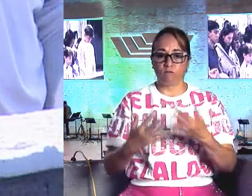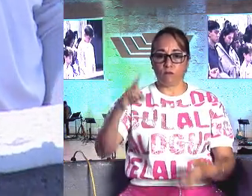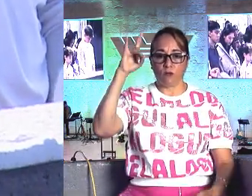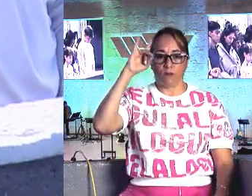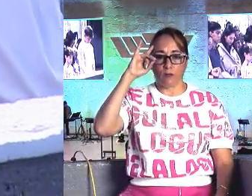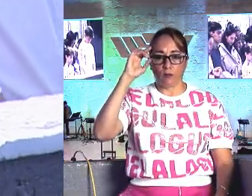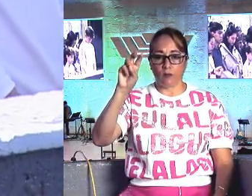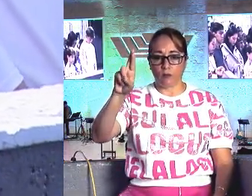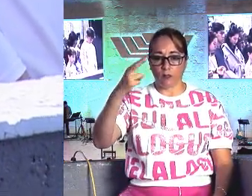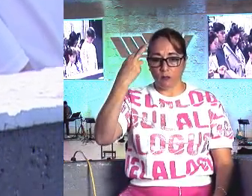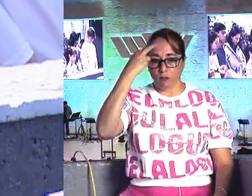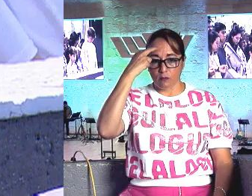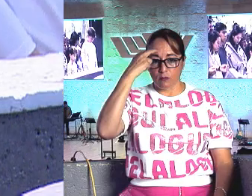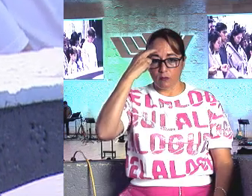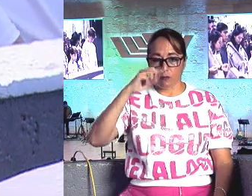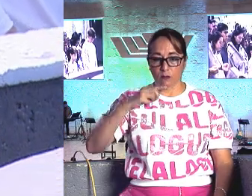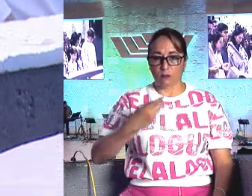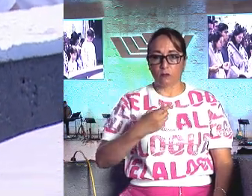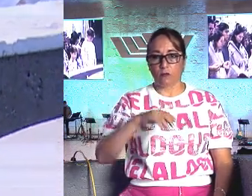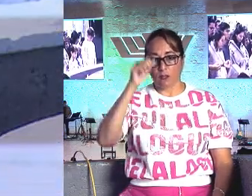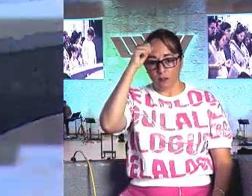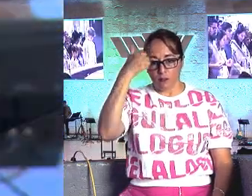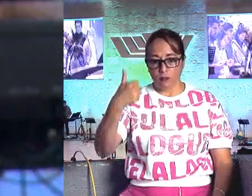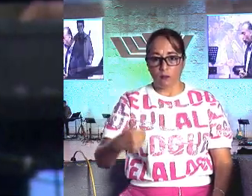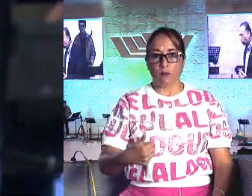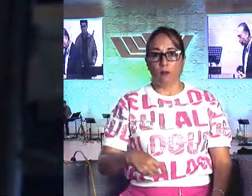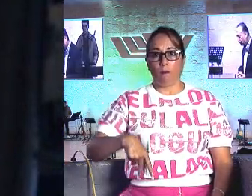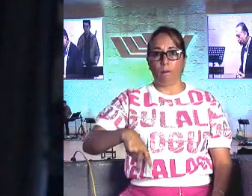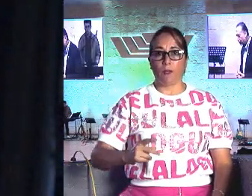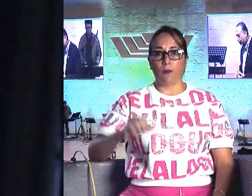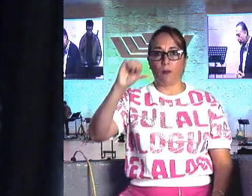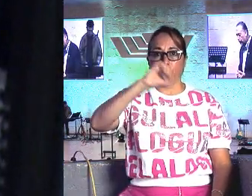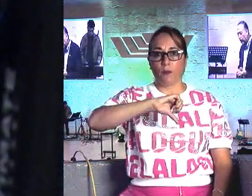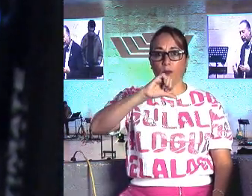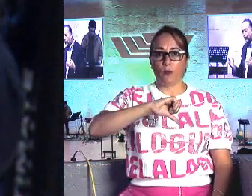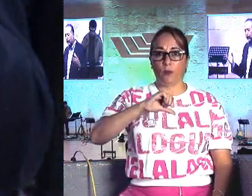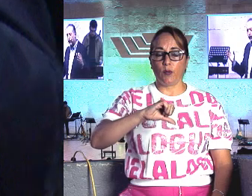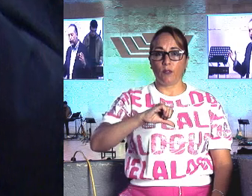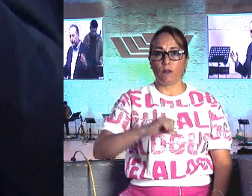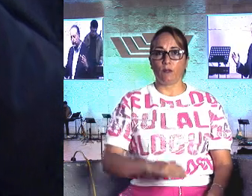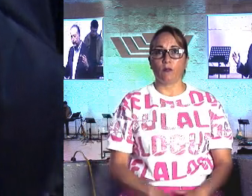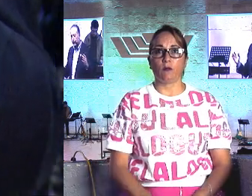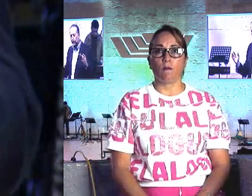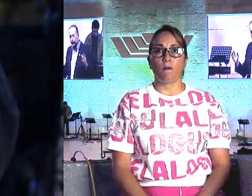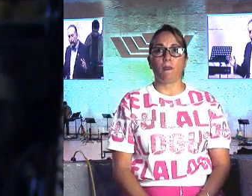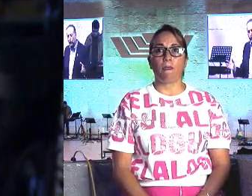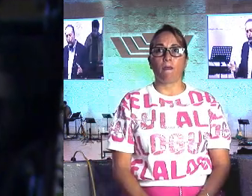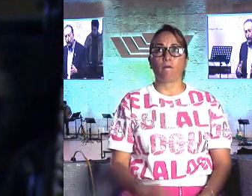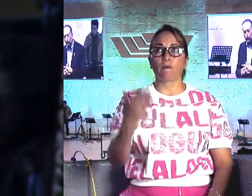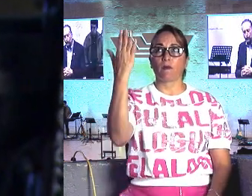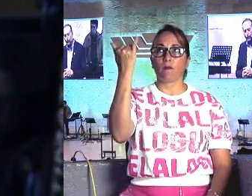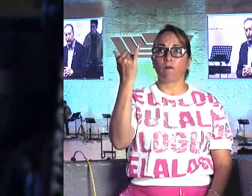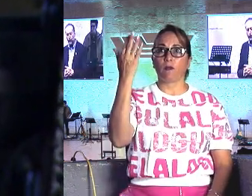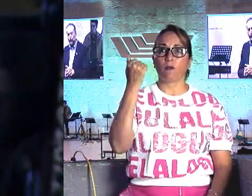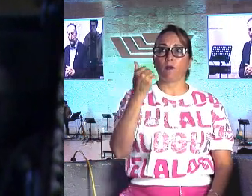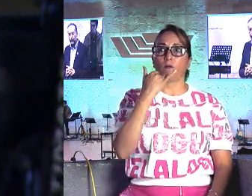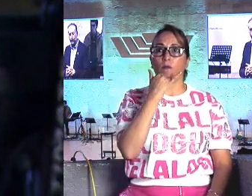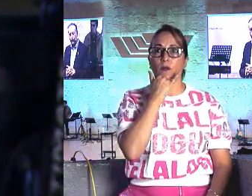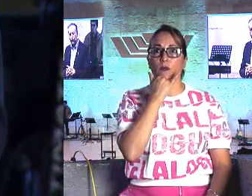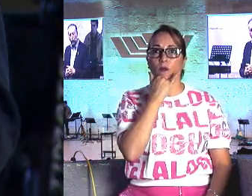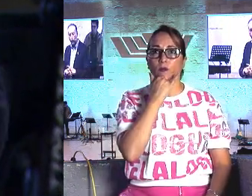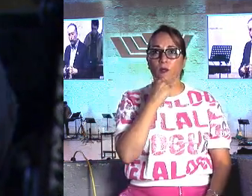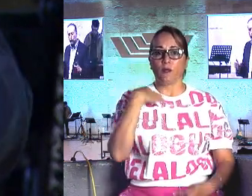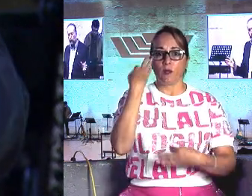Reconozco que soy pecador, pero hoy públicamente te pido perdón